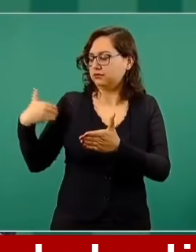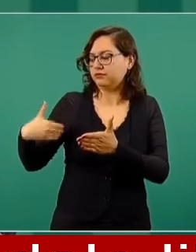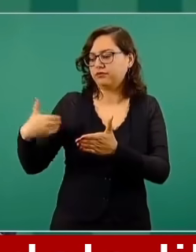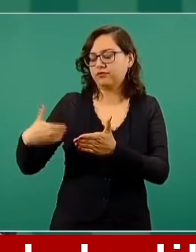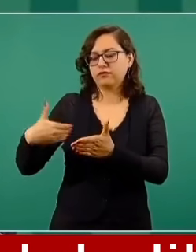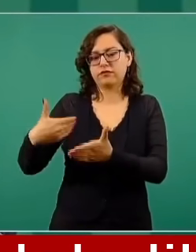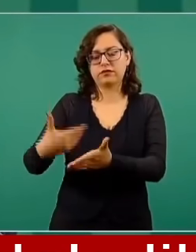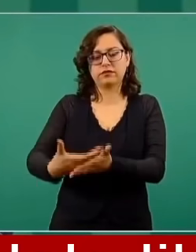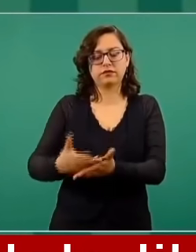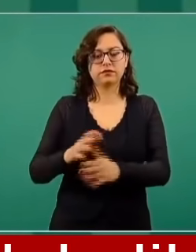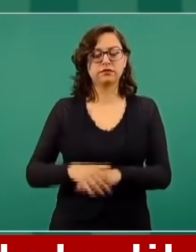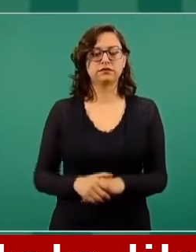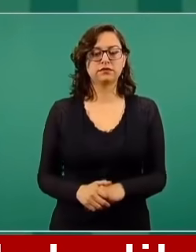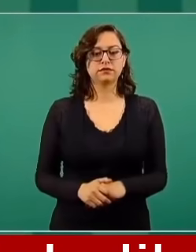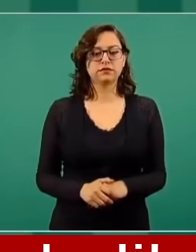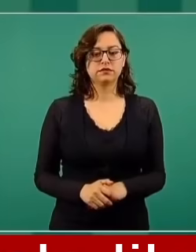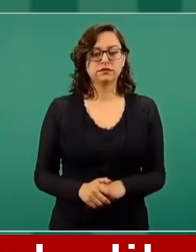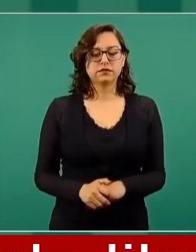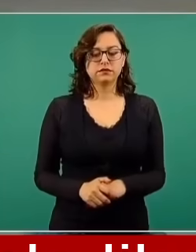entre otras cosas.